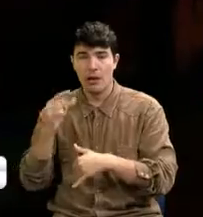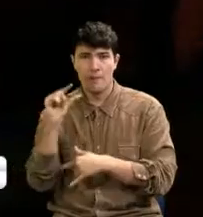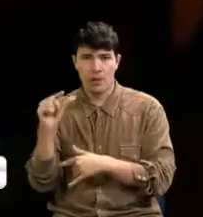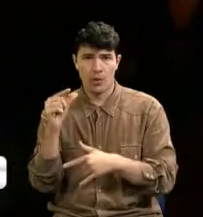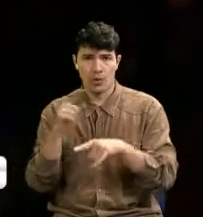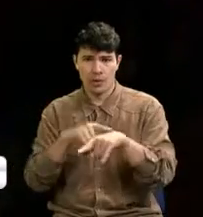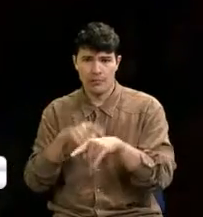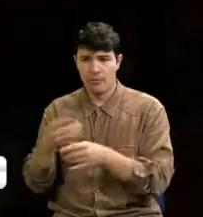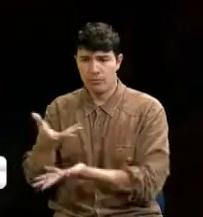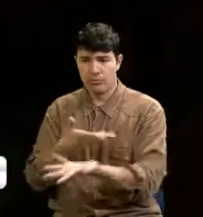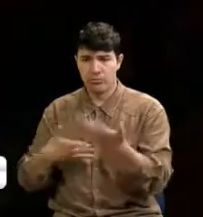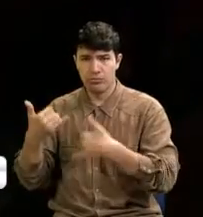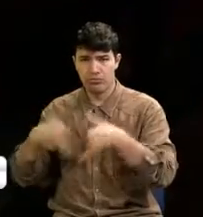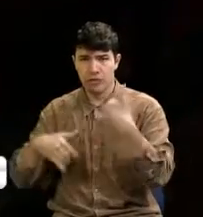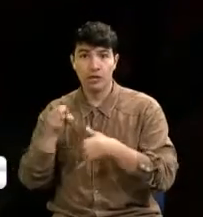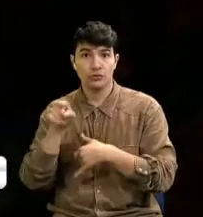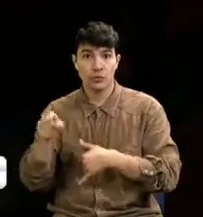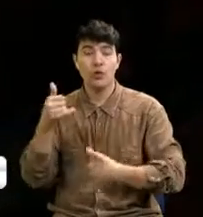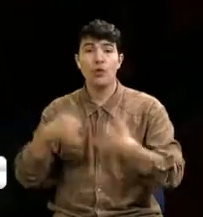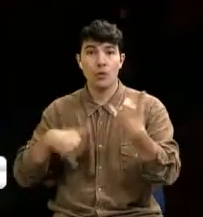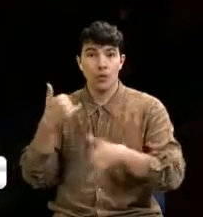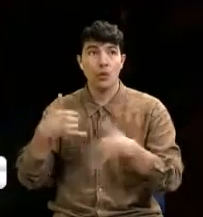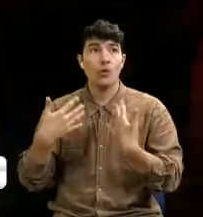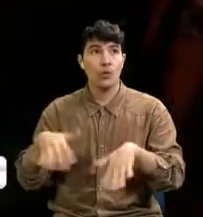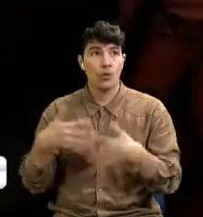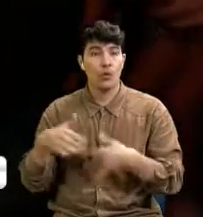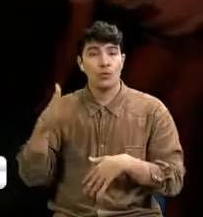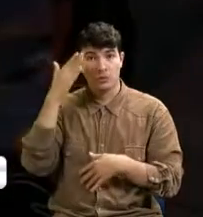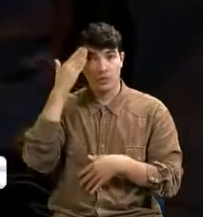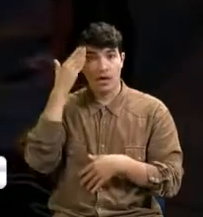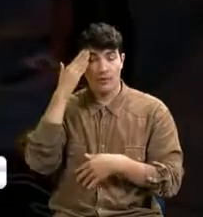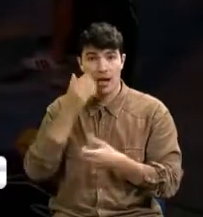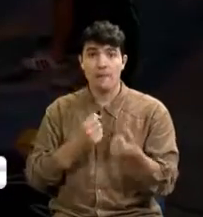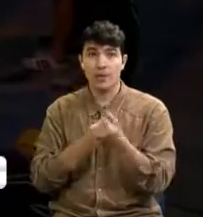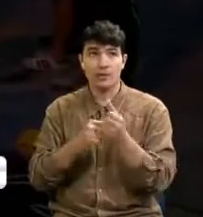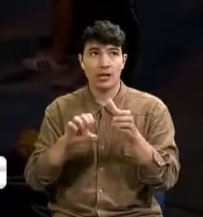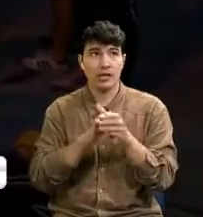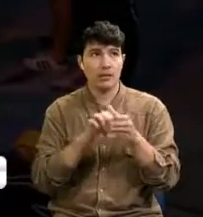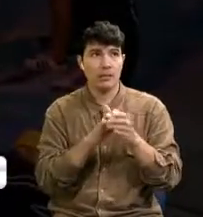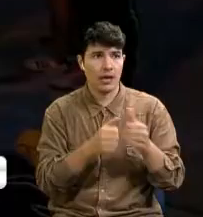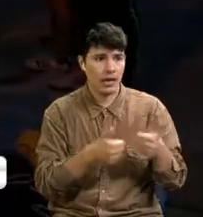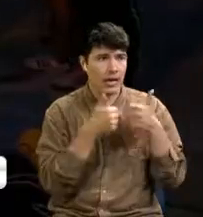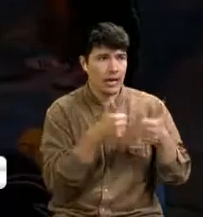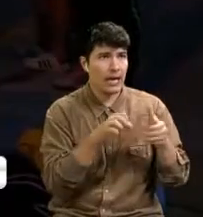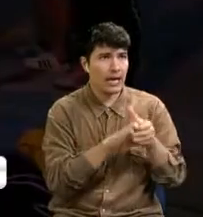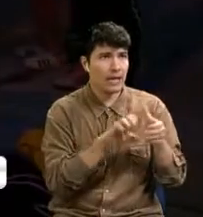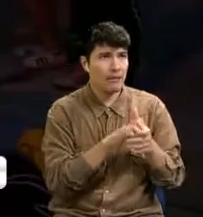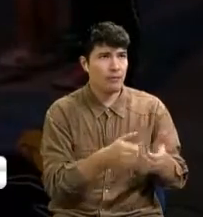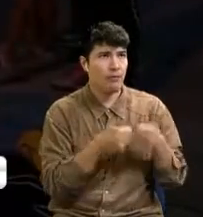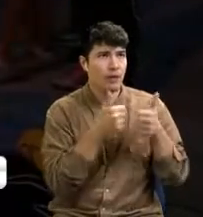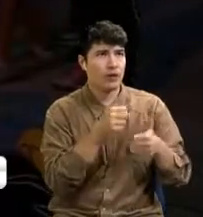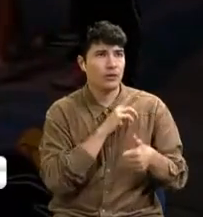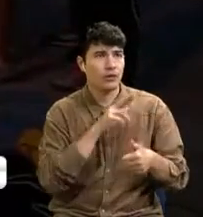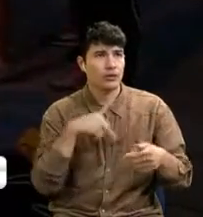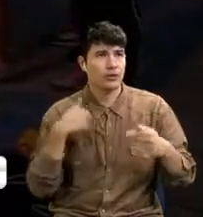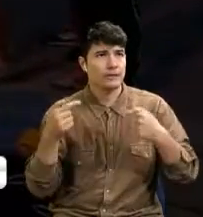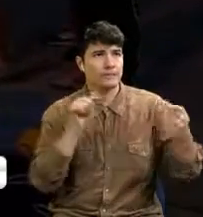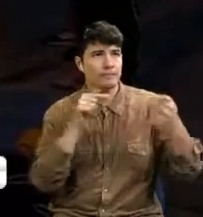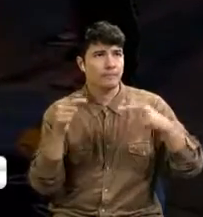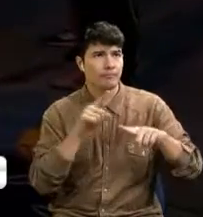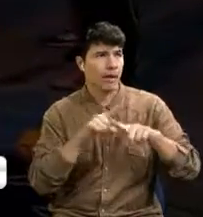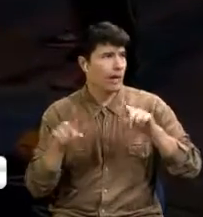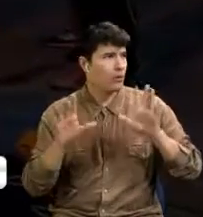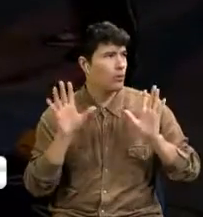llevado compartiendo con ellas, son unas jugadoras que sabemos que le van a aportar al equipo. El equipo es muy bueno, tenemos mucha competencia, pero